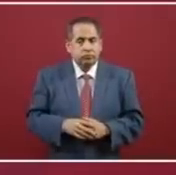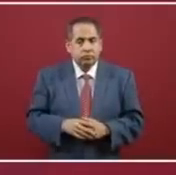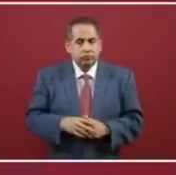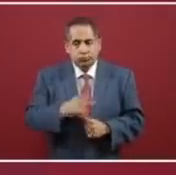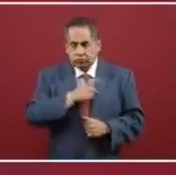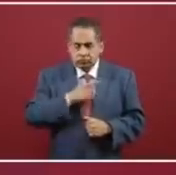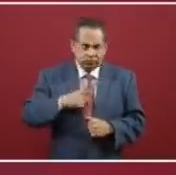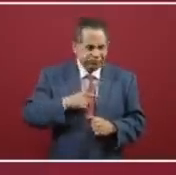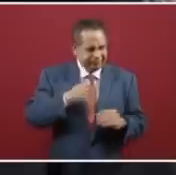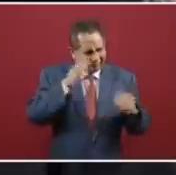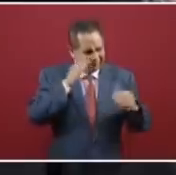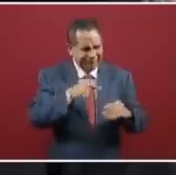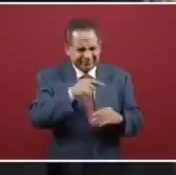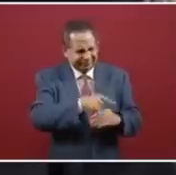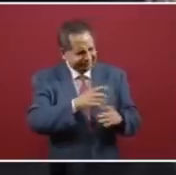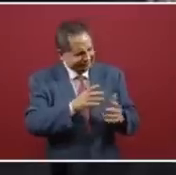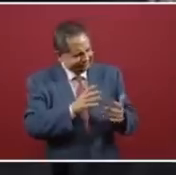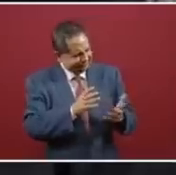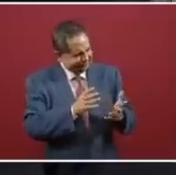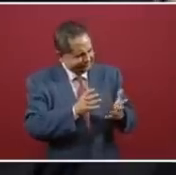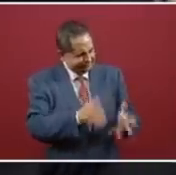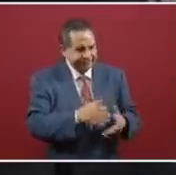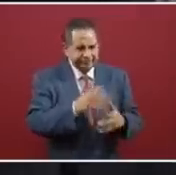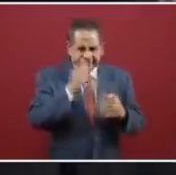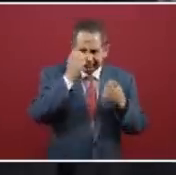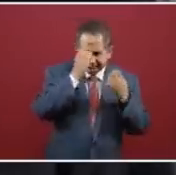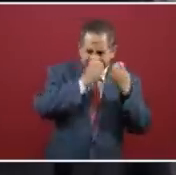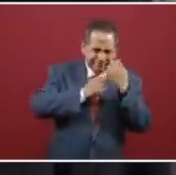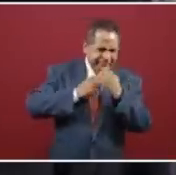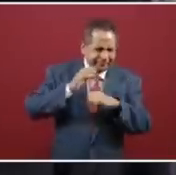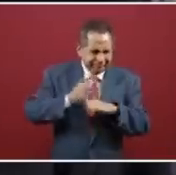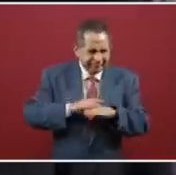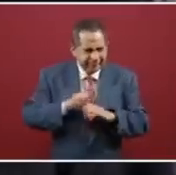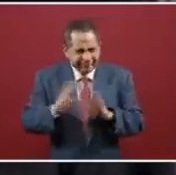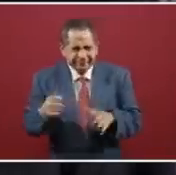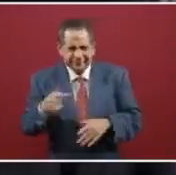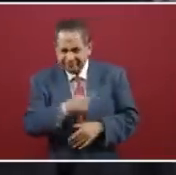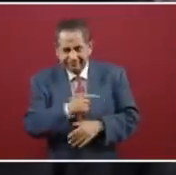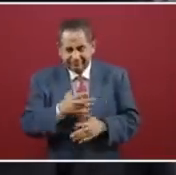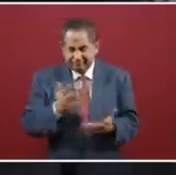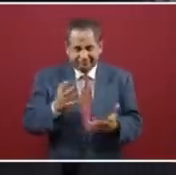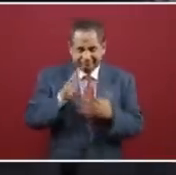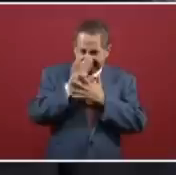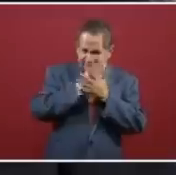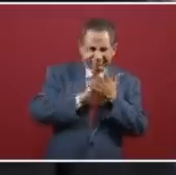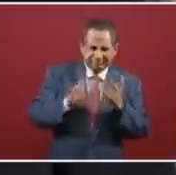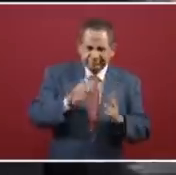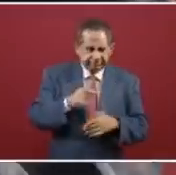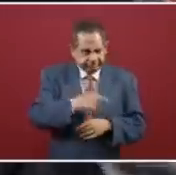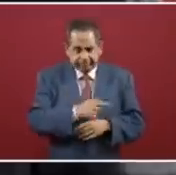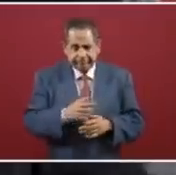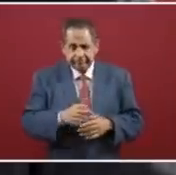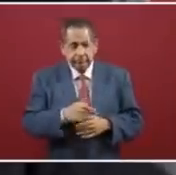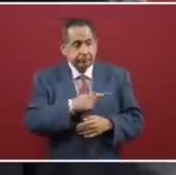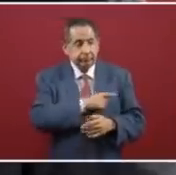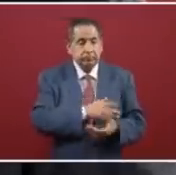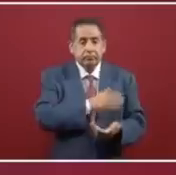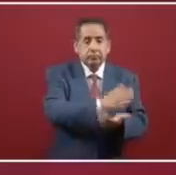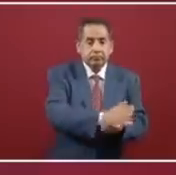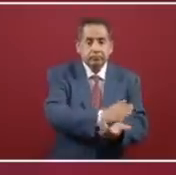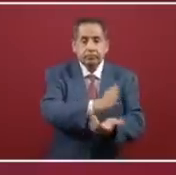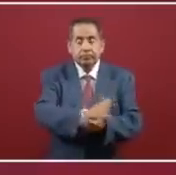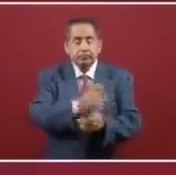aplicarse a fondo analizar más las cosas también visitar los